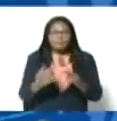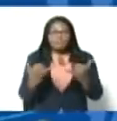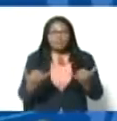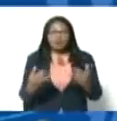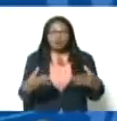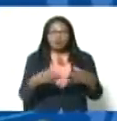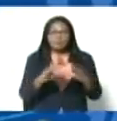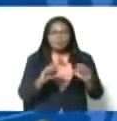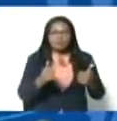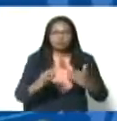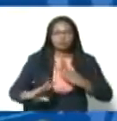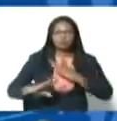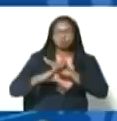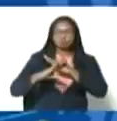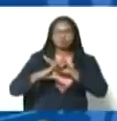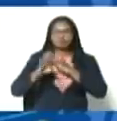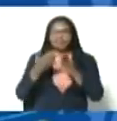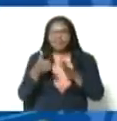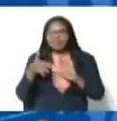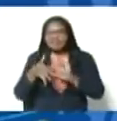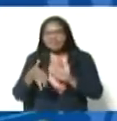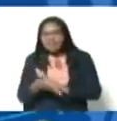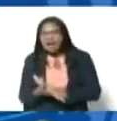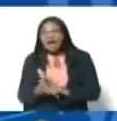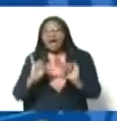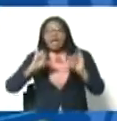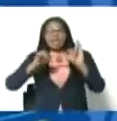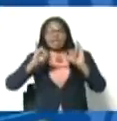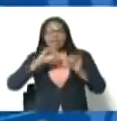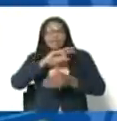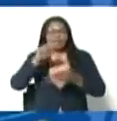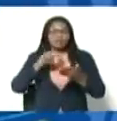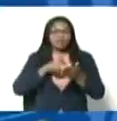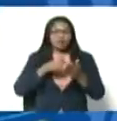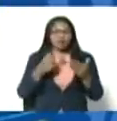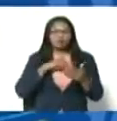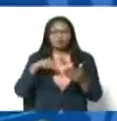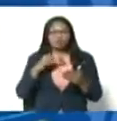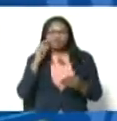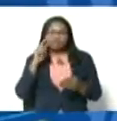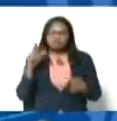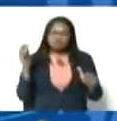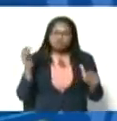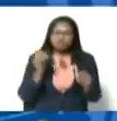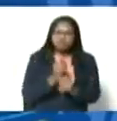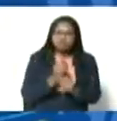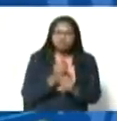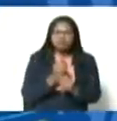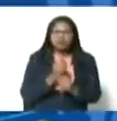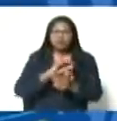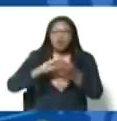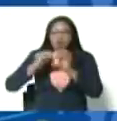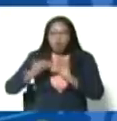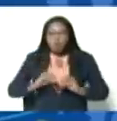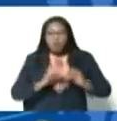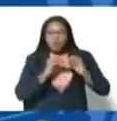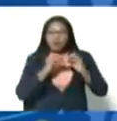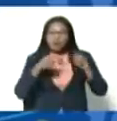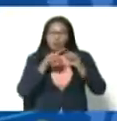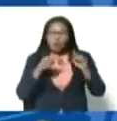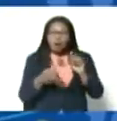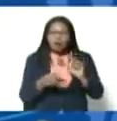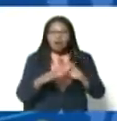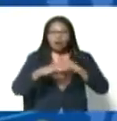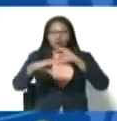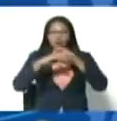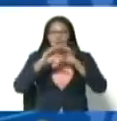estábamos bloqueados, era la ingeniería nacional. Ingeniería nacional que nos ha permitido producir, recuperar primero un número importante de